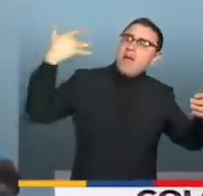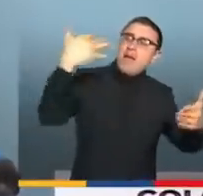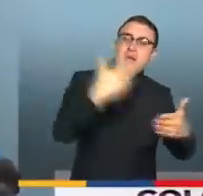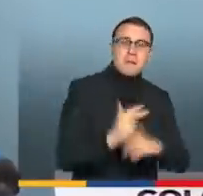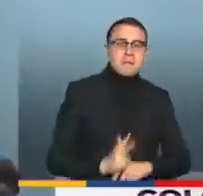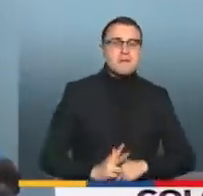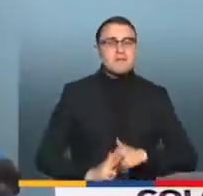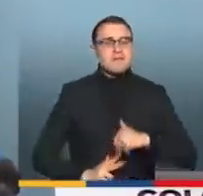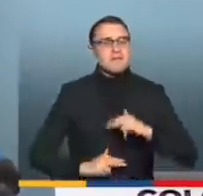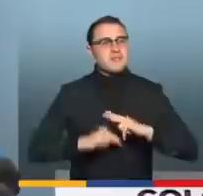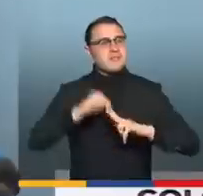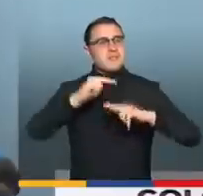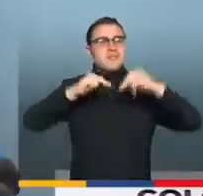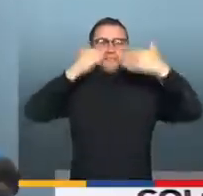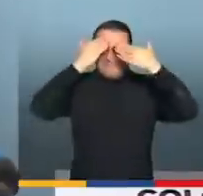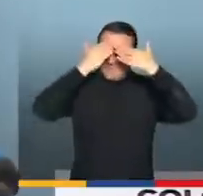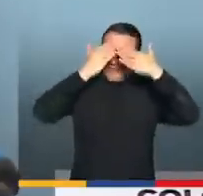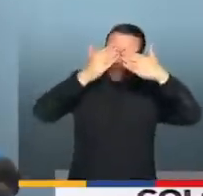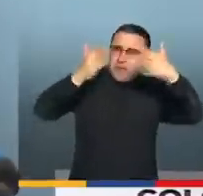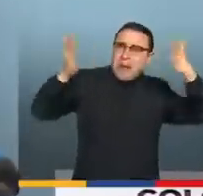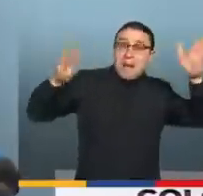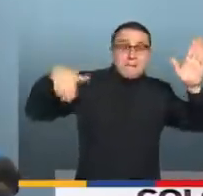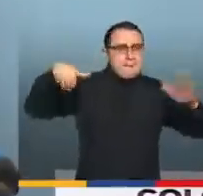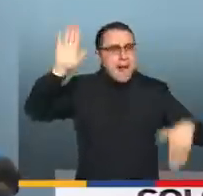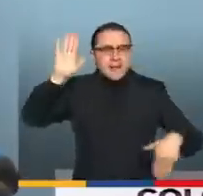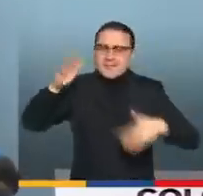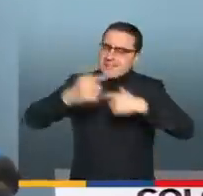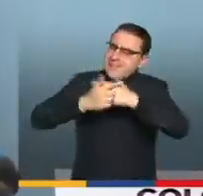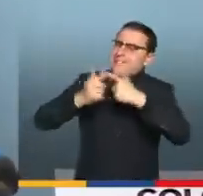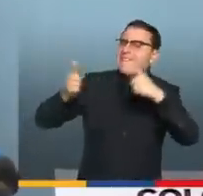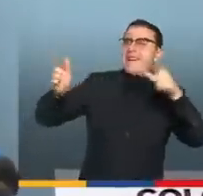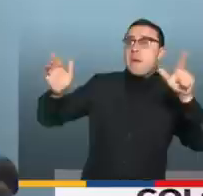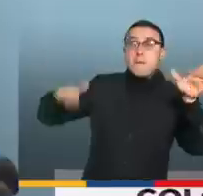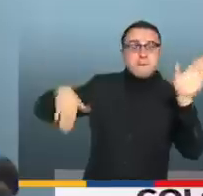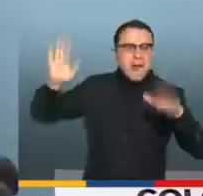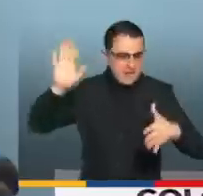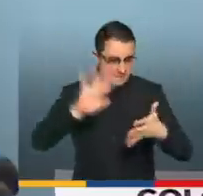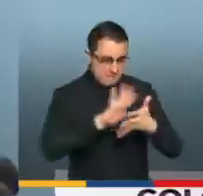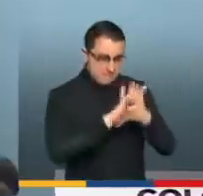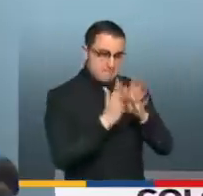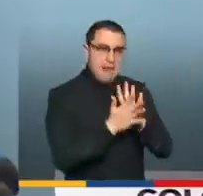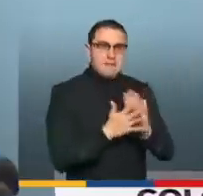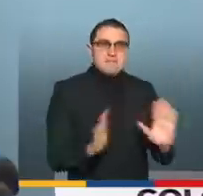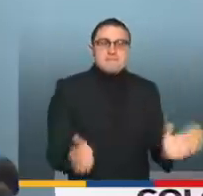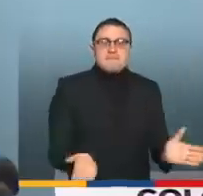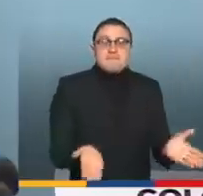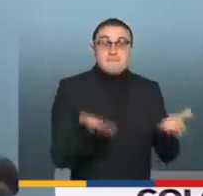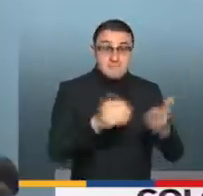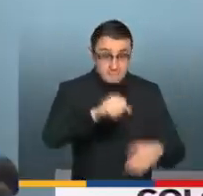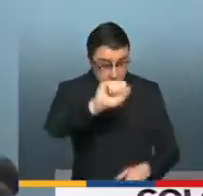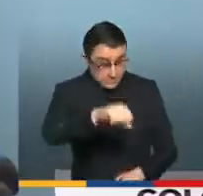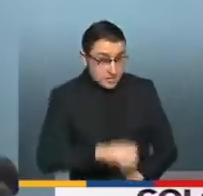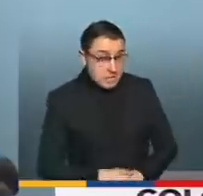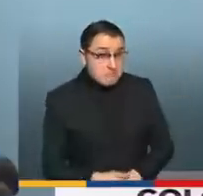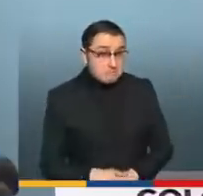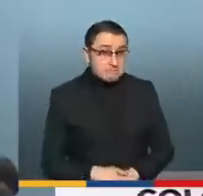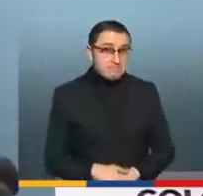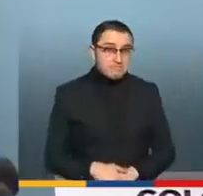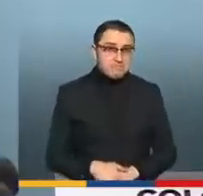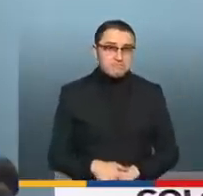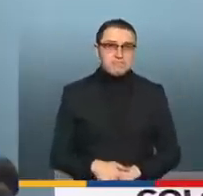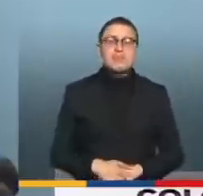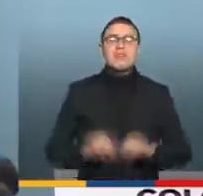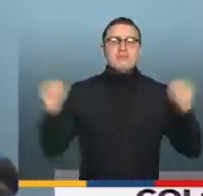vez más democrática, más libertaria, más pacífica. La Convención Americana de los